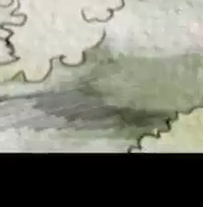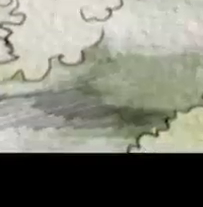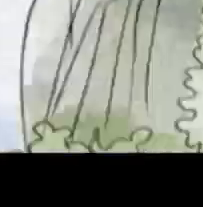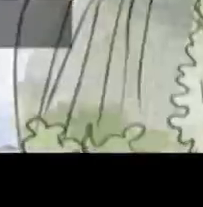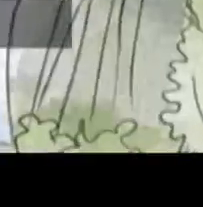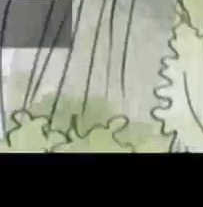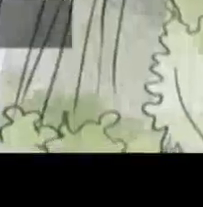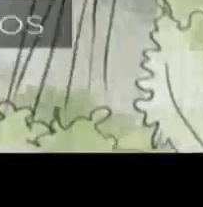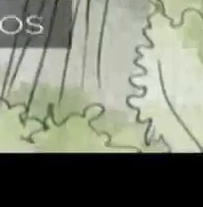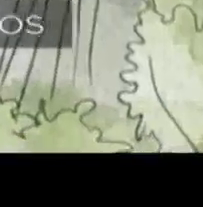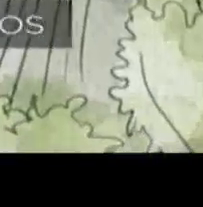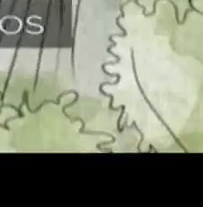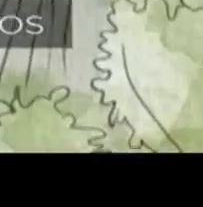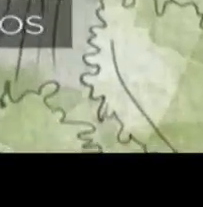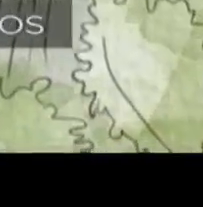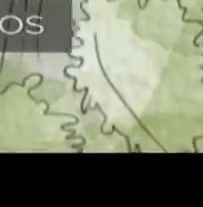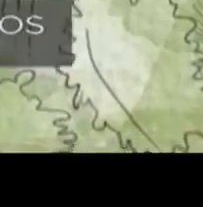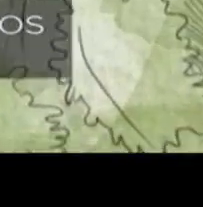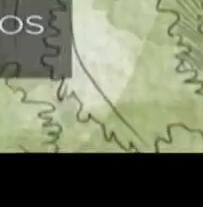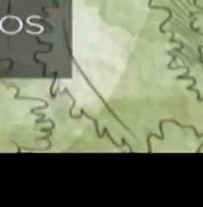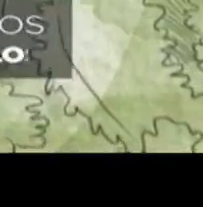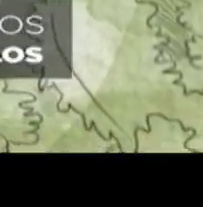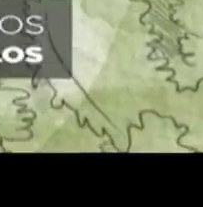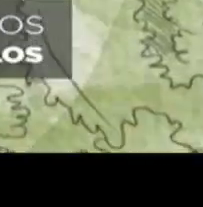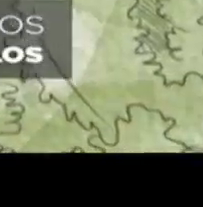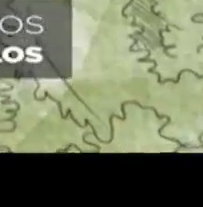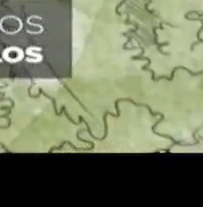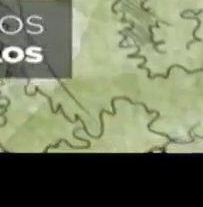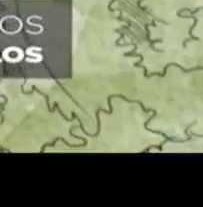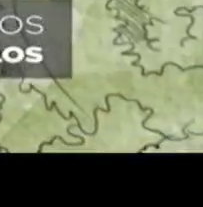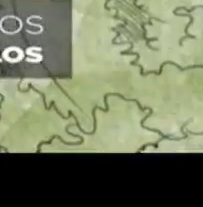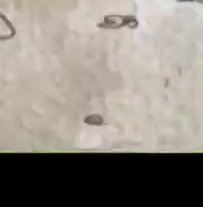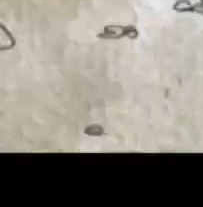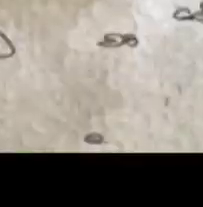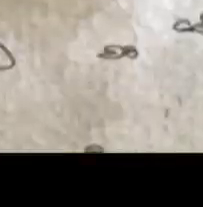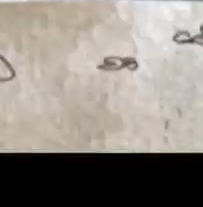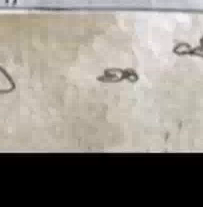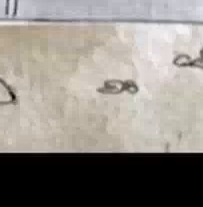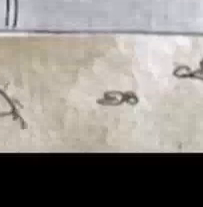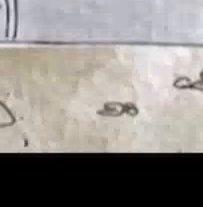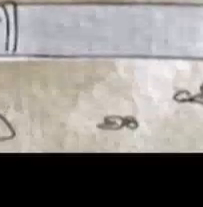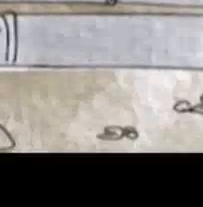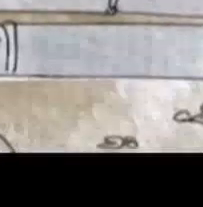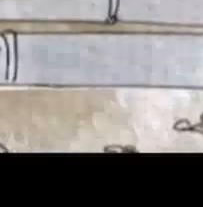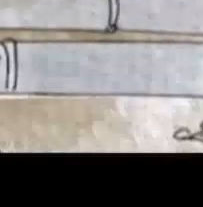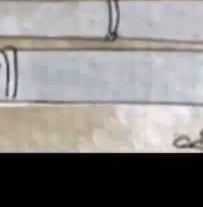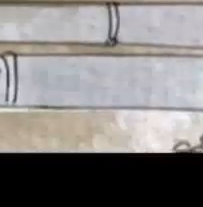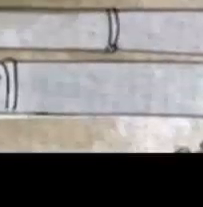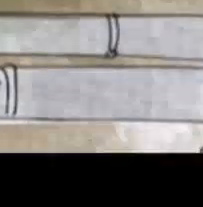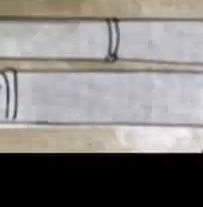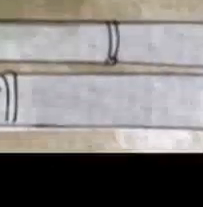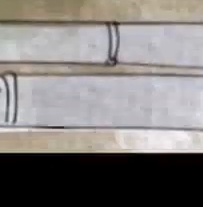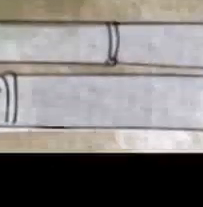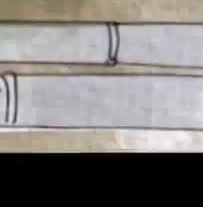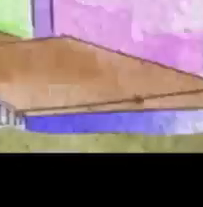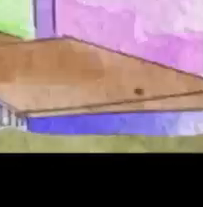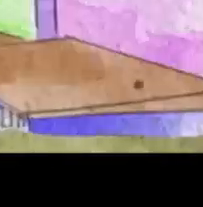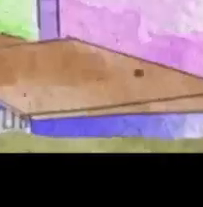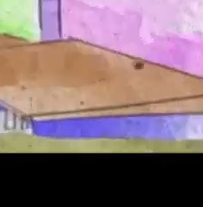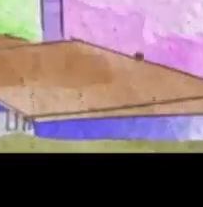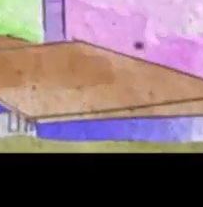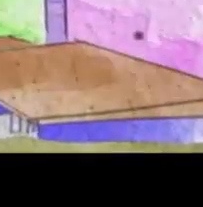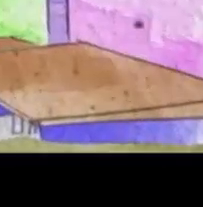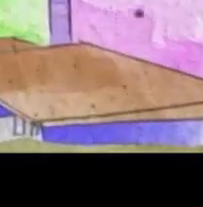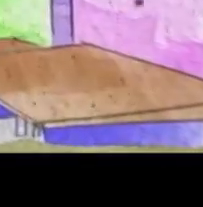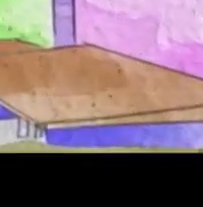fugas y derrames que se filtran a ríos cercanos, contaminando las aguas y los suelos. El combustible y los vapores que se liberan durante un derrame